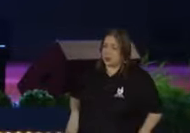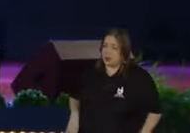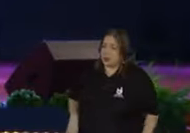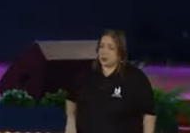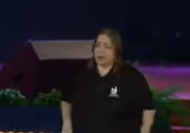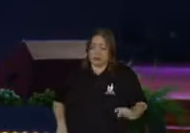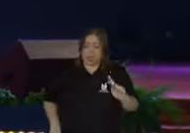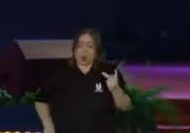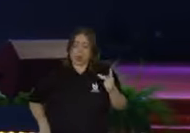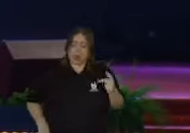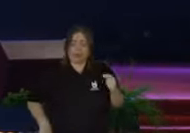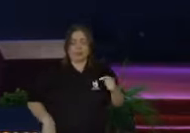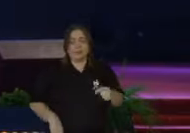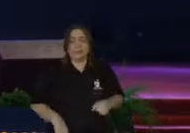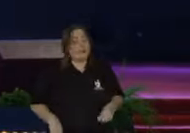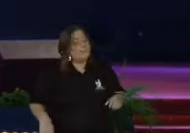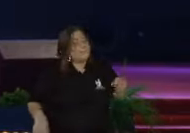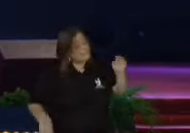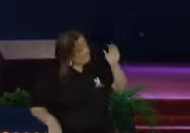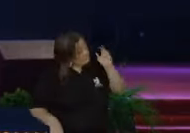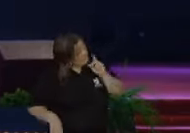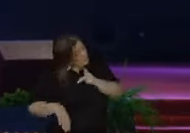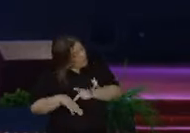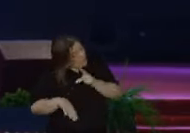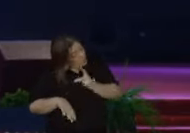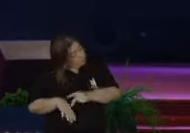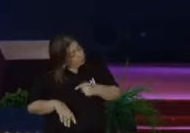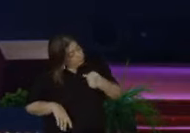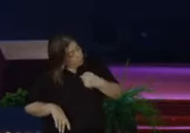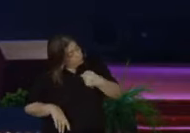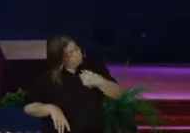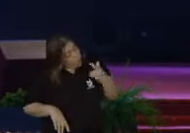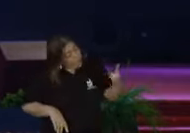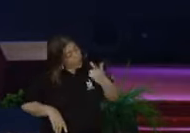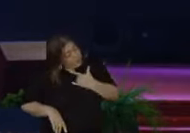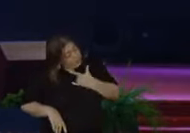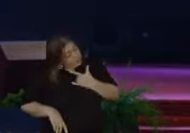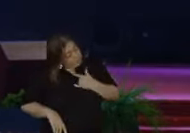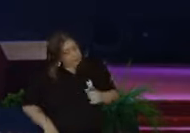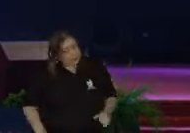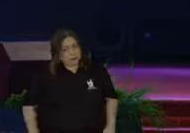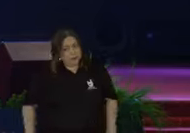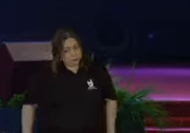Segunda vez, Pedro, ¿me amas?